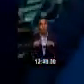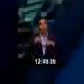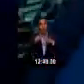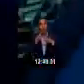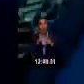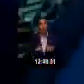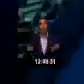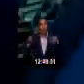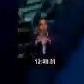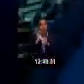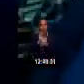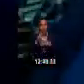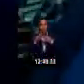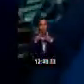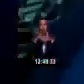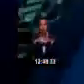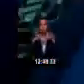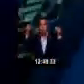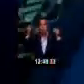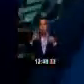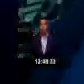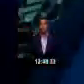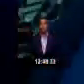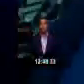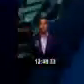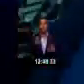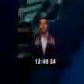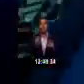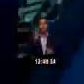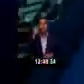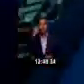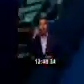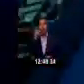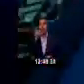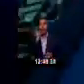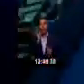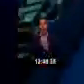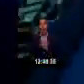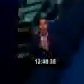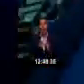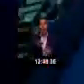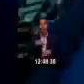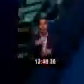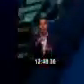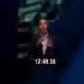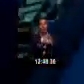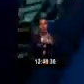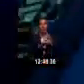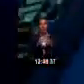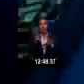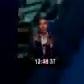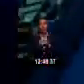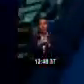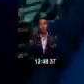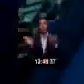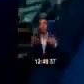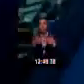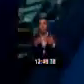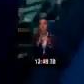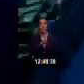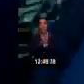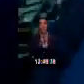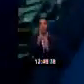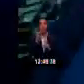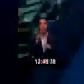de ecuatorianos. Por otra parte, el legislativo no dio paso a la propuesta de eliminar al Consejo de Participación Ciudadana vía